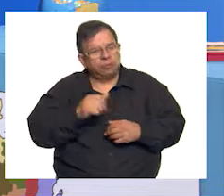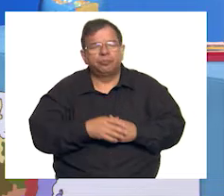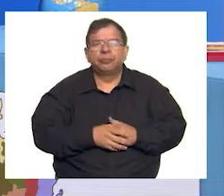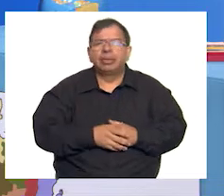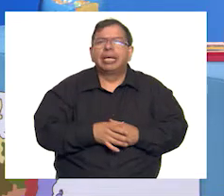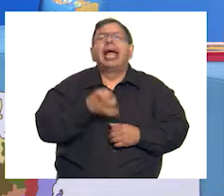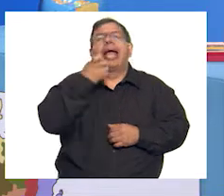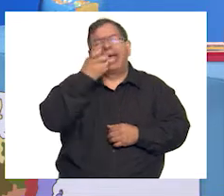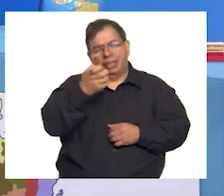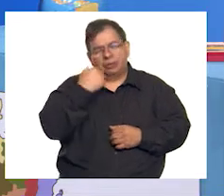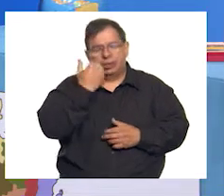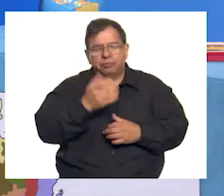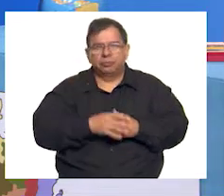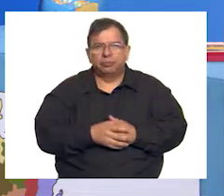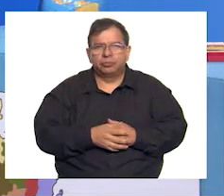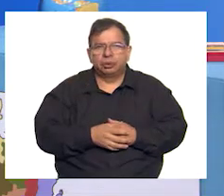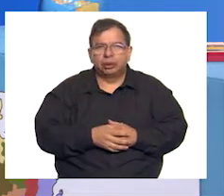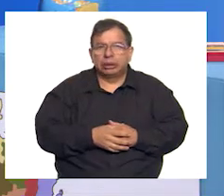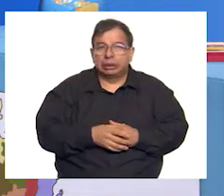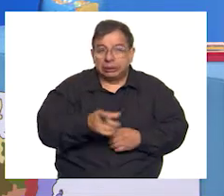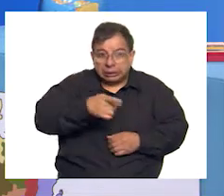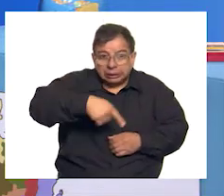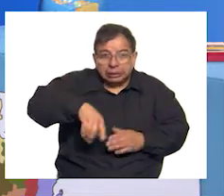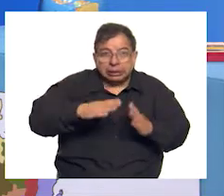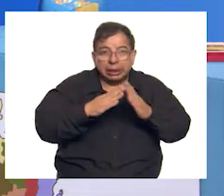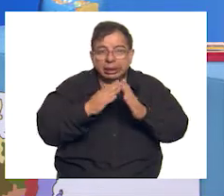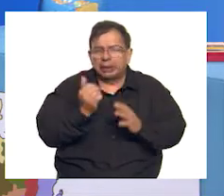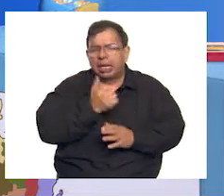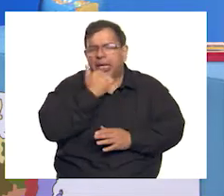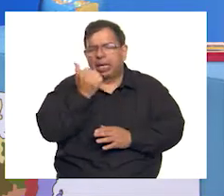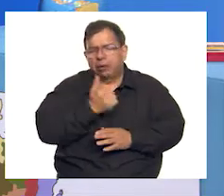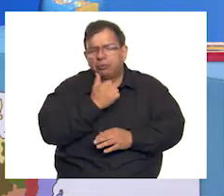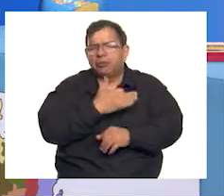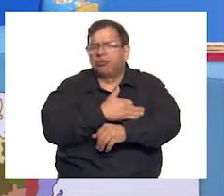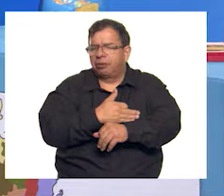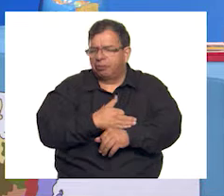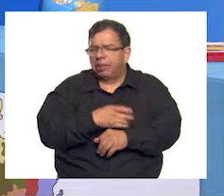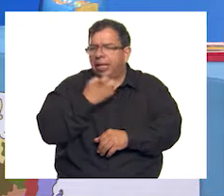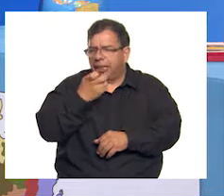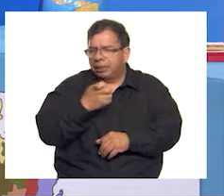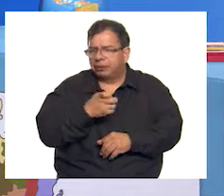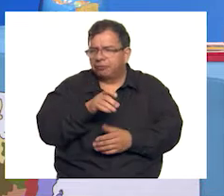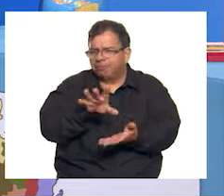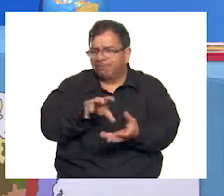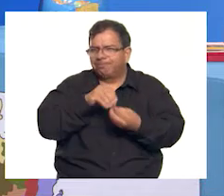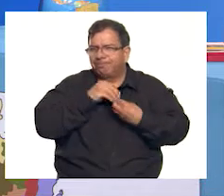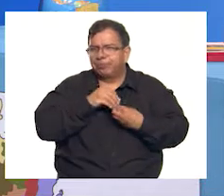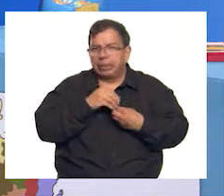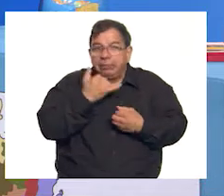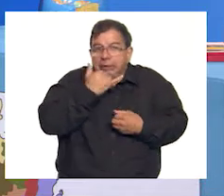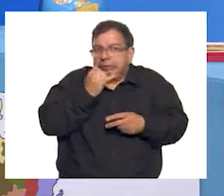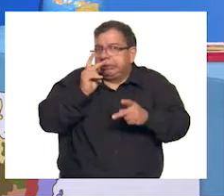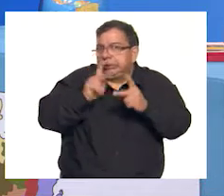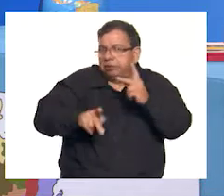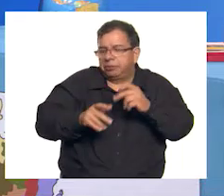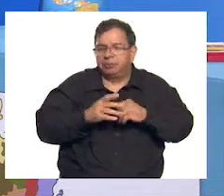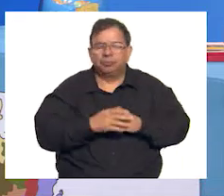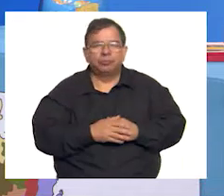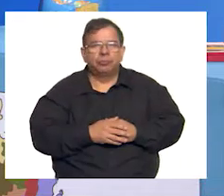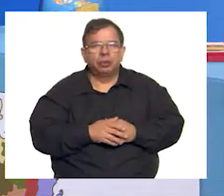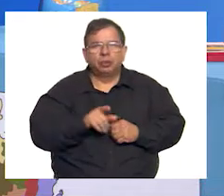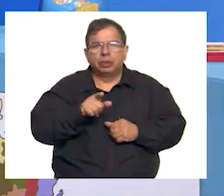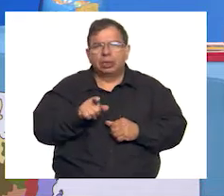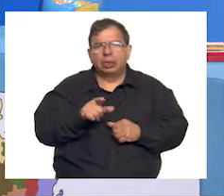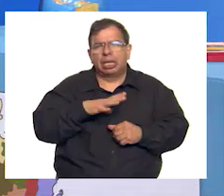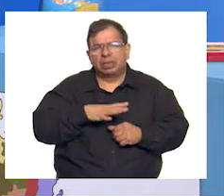y estoy segura de que nuestros estudiantes en casa y sus familias la tomarán en cuenta. Pero te interrumpí. María, decías que